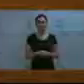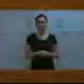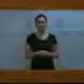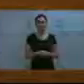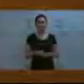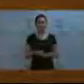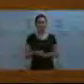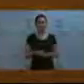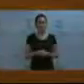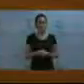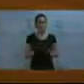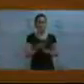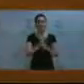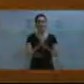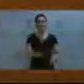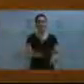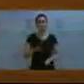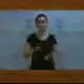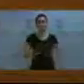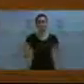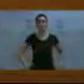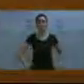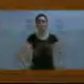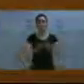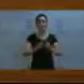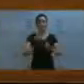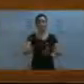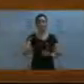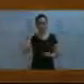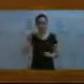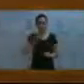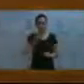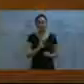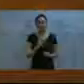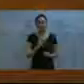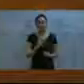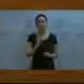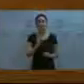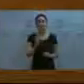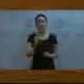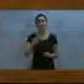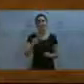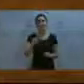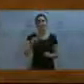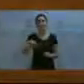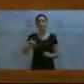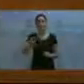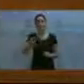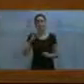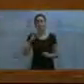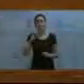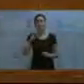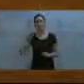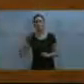París, Londres o Frankfurt. Que lo pregunten allí. Mire, lo tienen bastante difícil porque hace unos días salen los